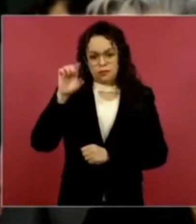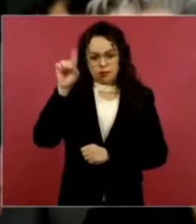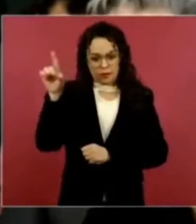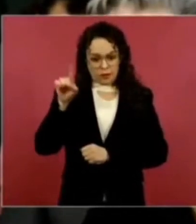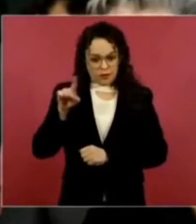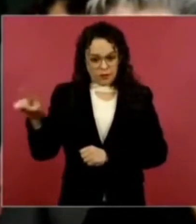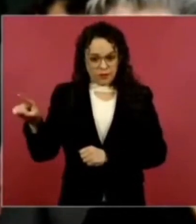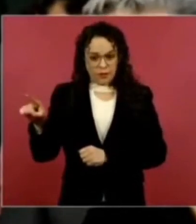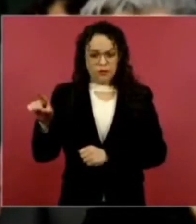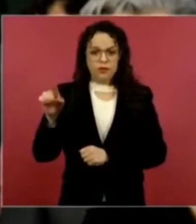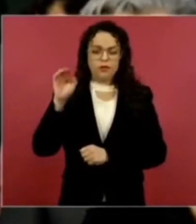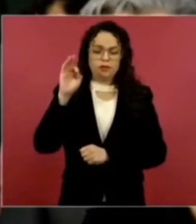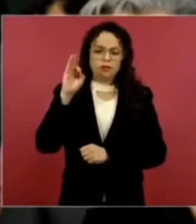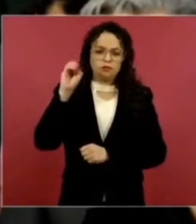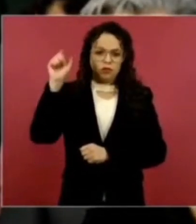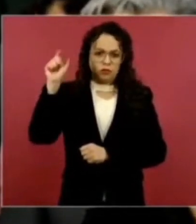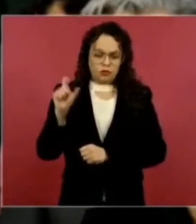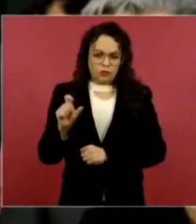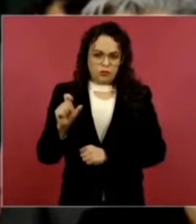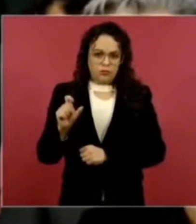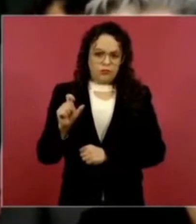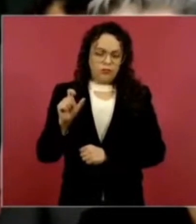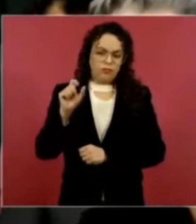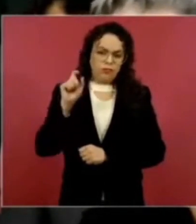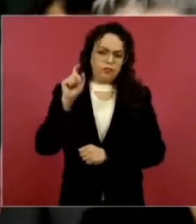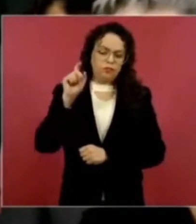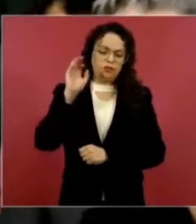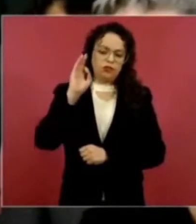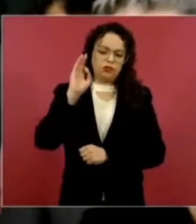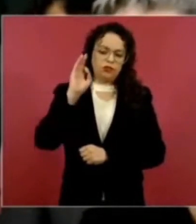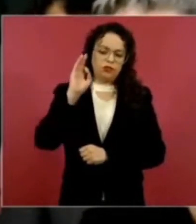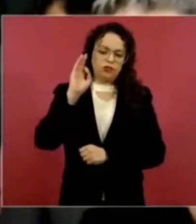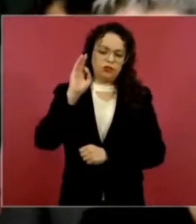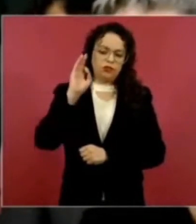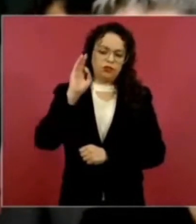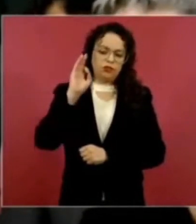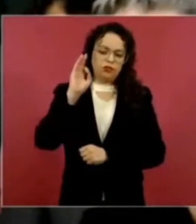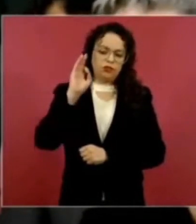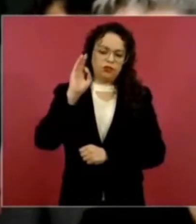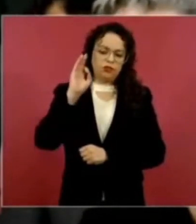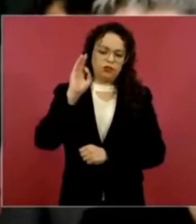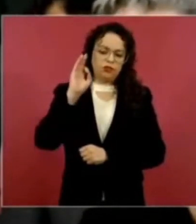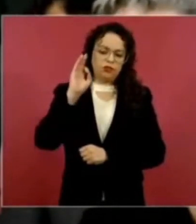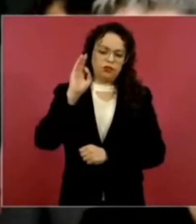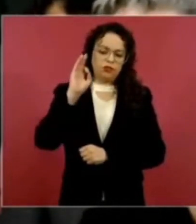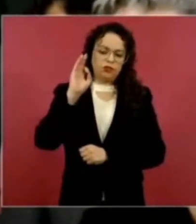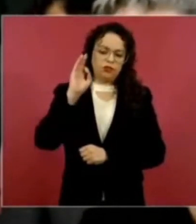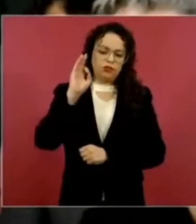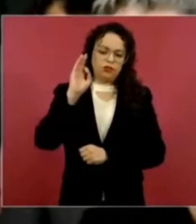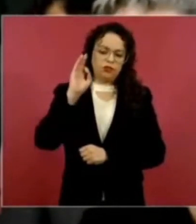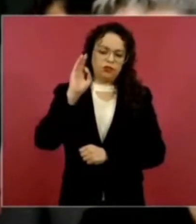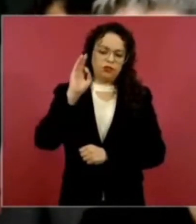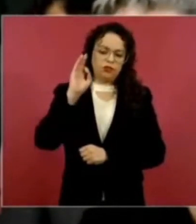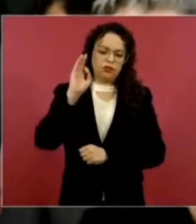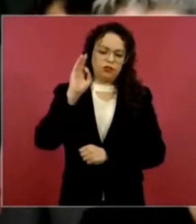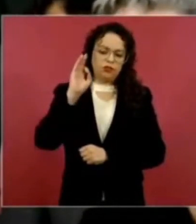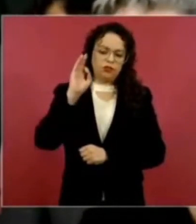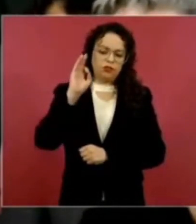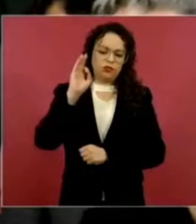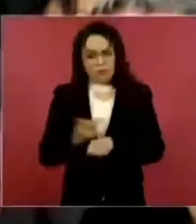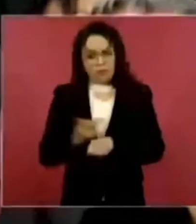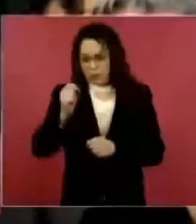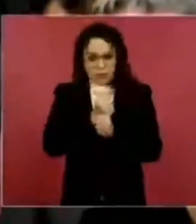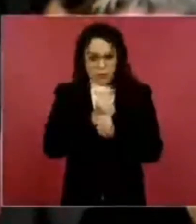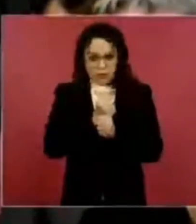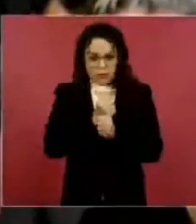Fox, Felipe Calderón y Peña. Quiero decirle que en 24 años, señor presidente, casi un